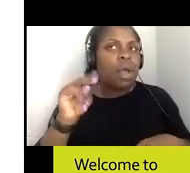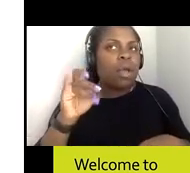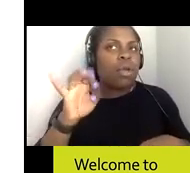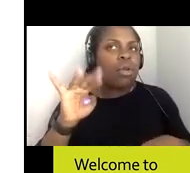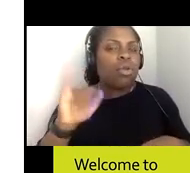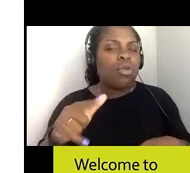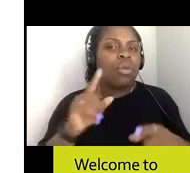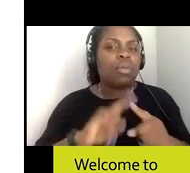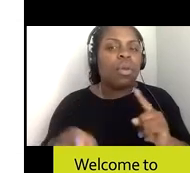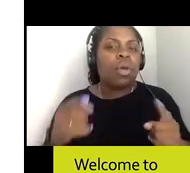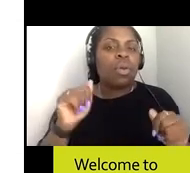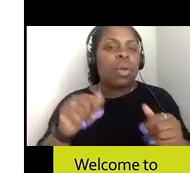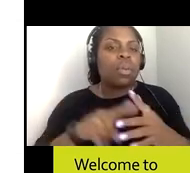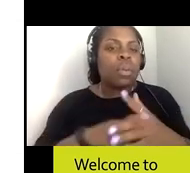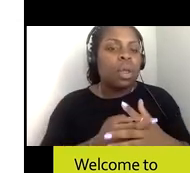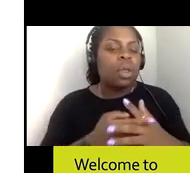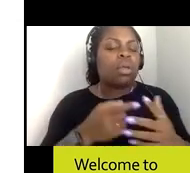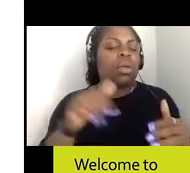siente estar